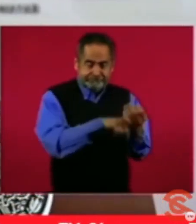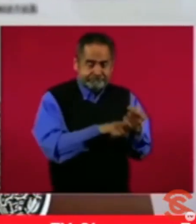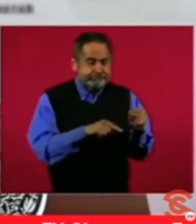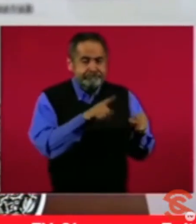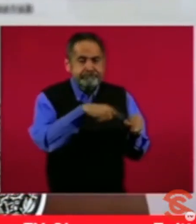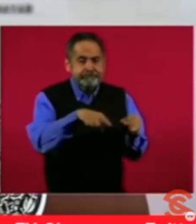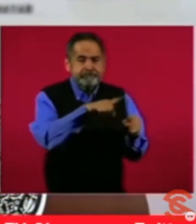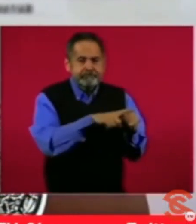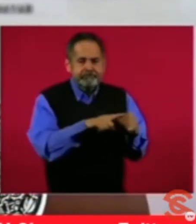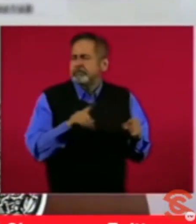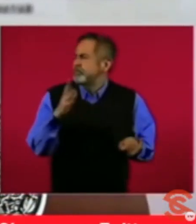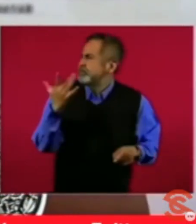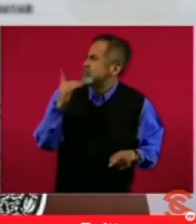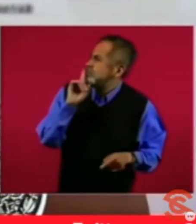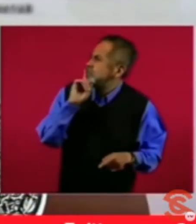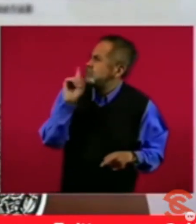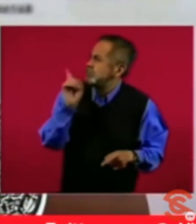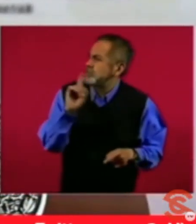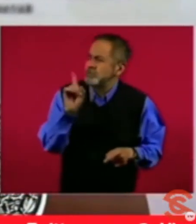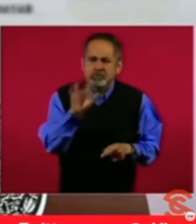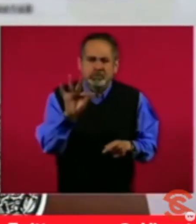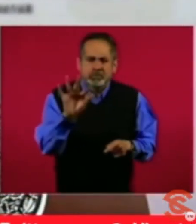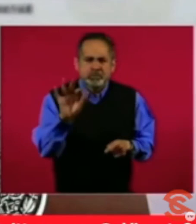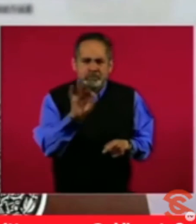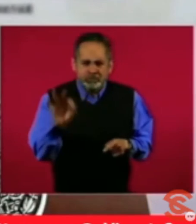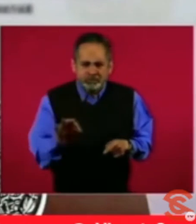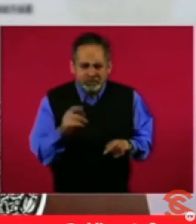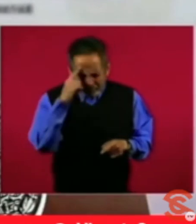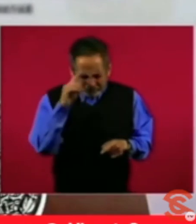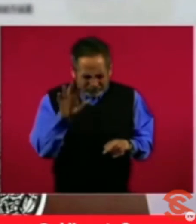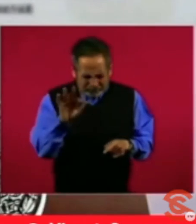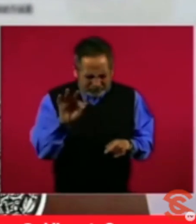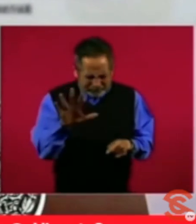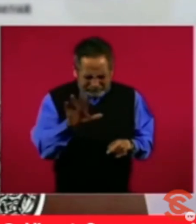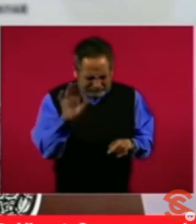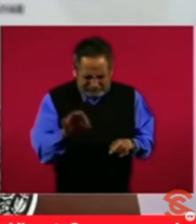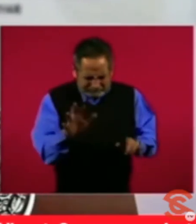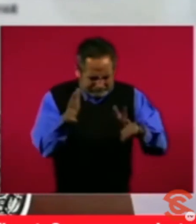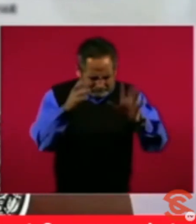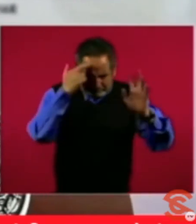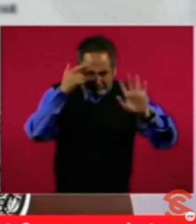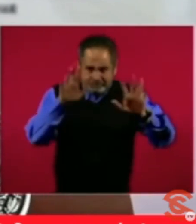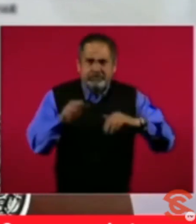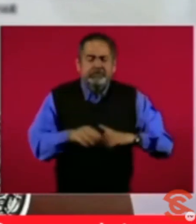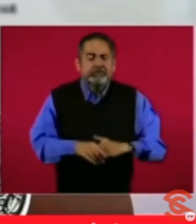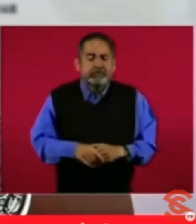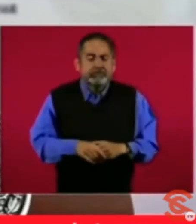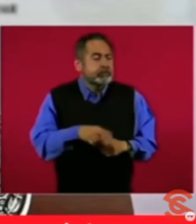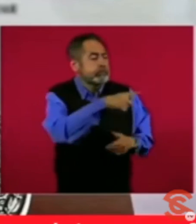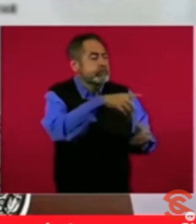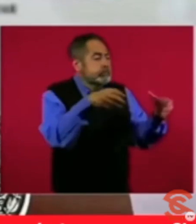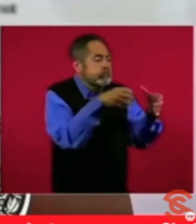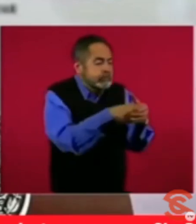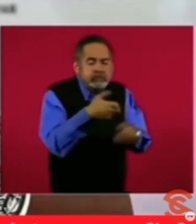no fue el 50, creo que el 40%, dijo 45%, son familiares.